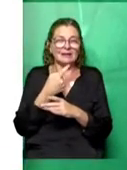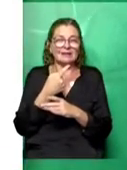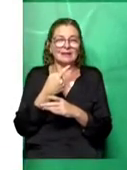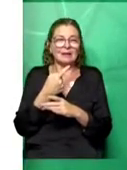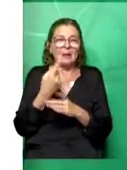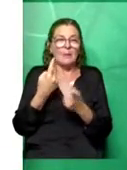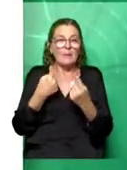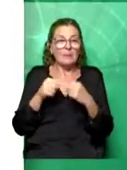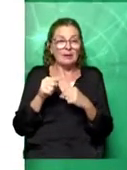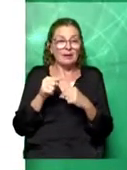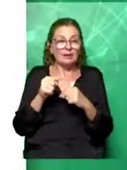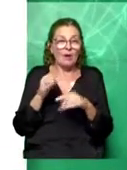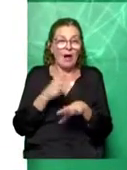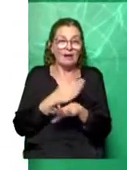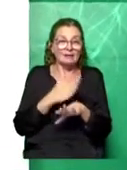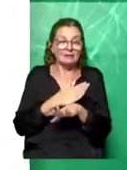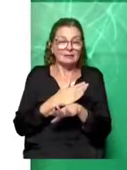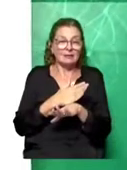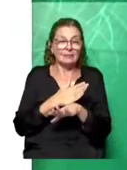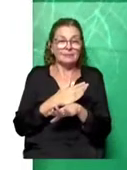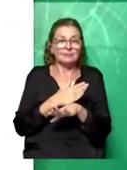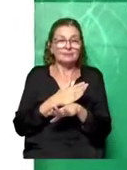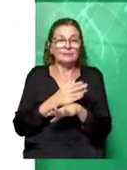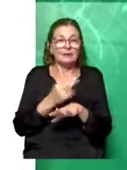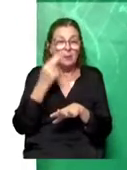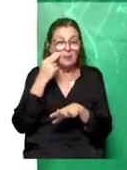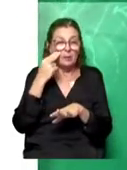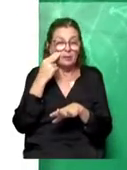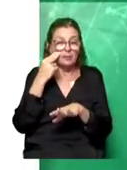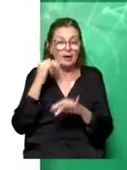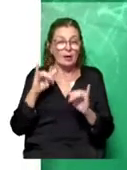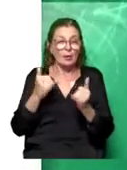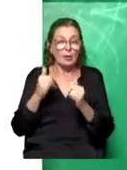entonces, pero antes de los incidentes se